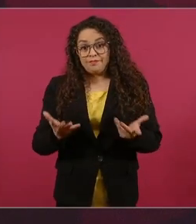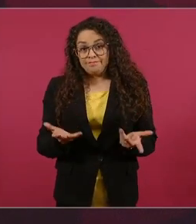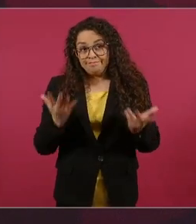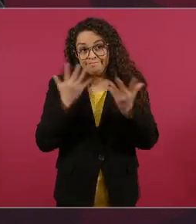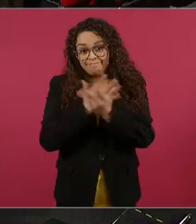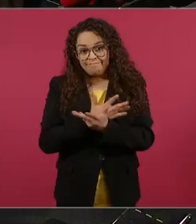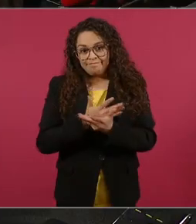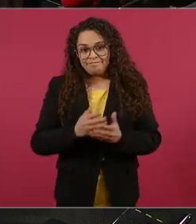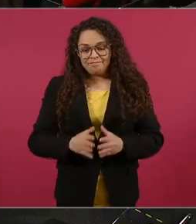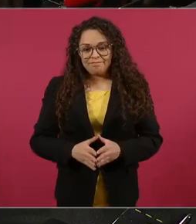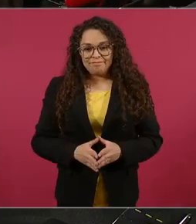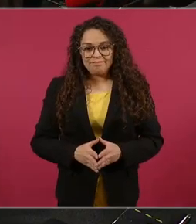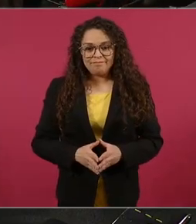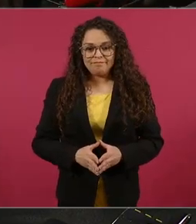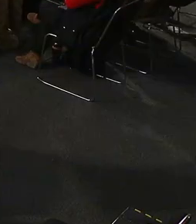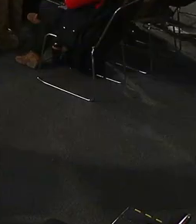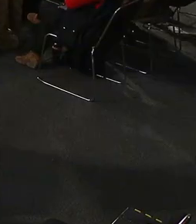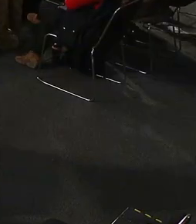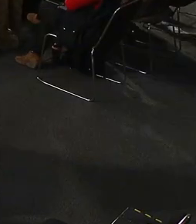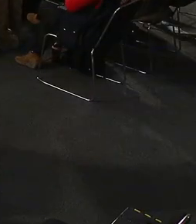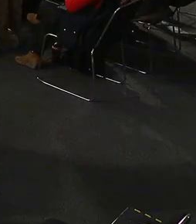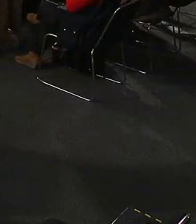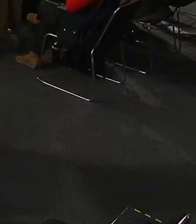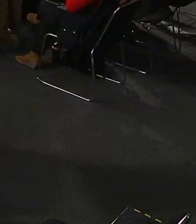y da cifras